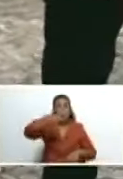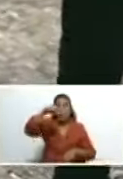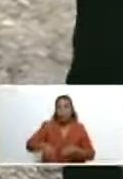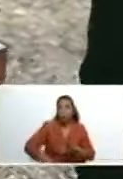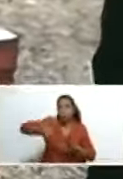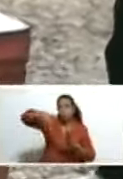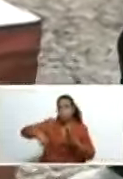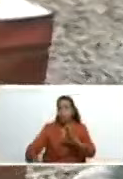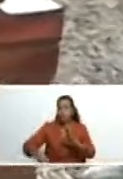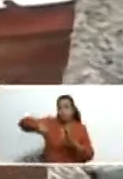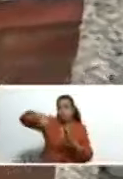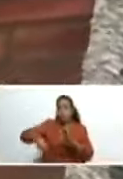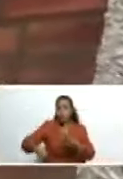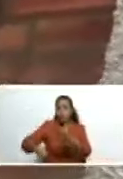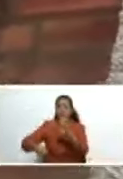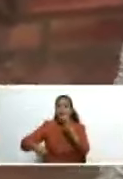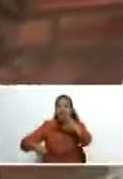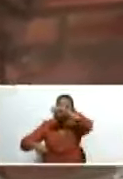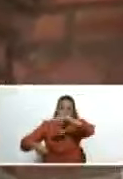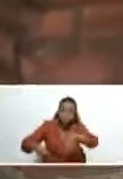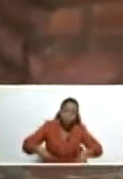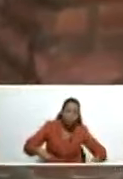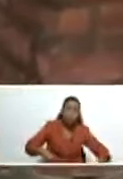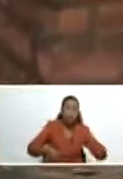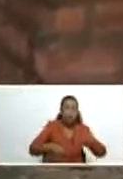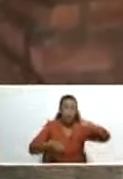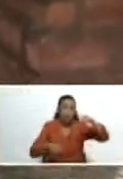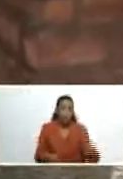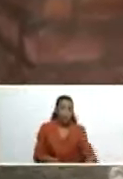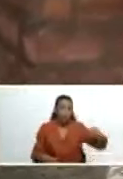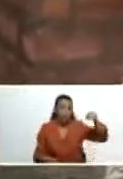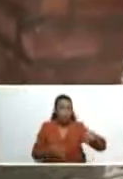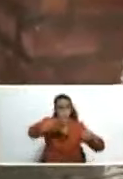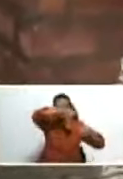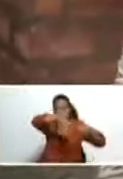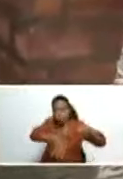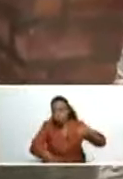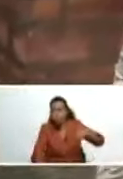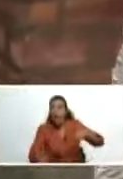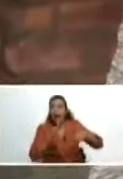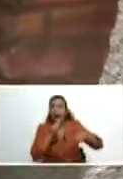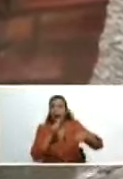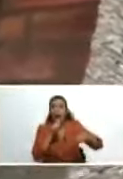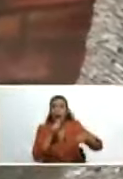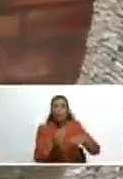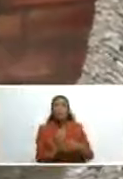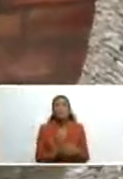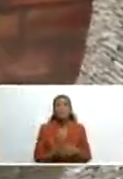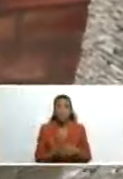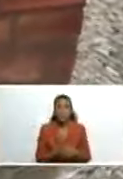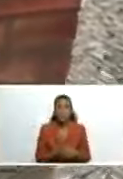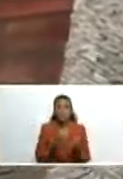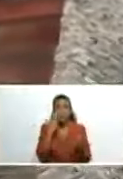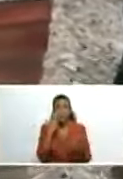probarla. Ahí está, mira. Así justamente como usted lo está haciendo. Agua bombeada, pues. Ah, Nahum.